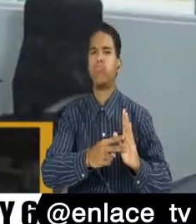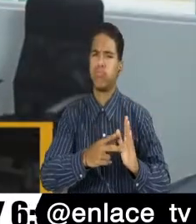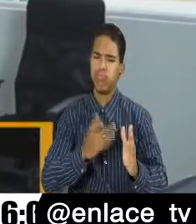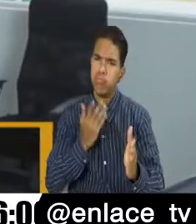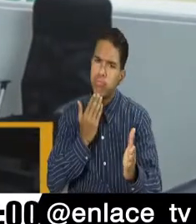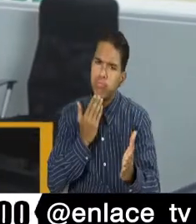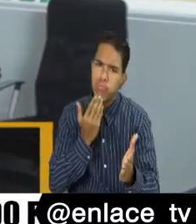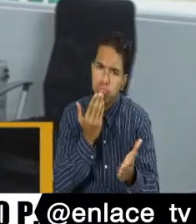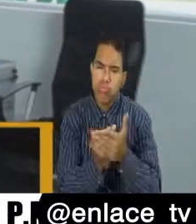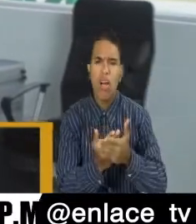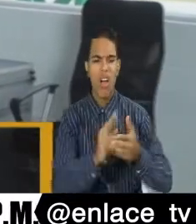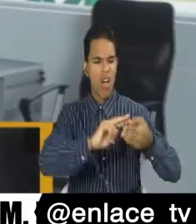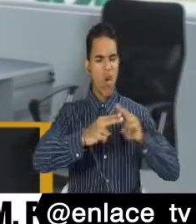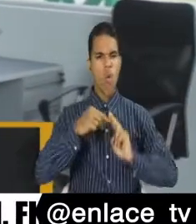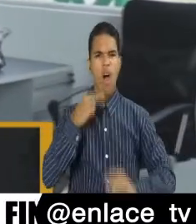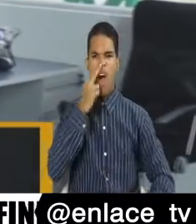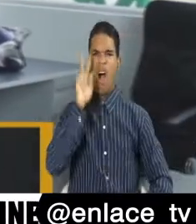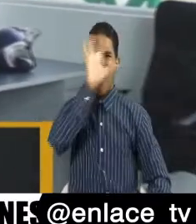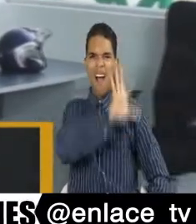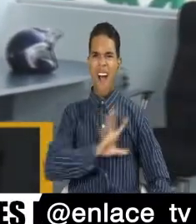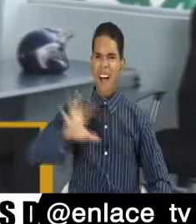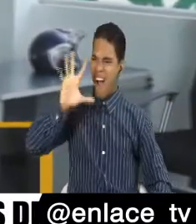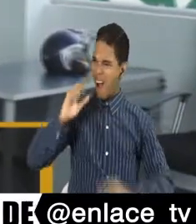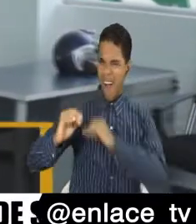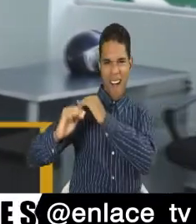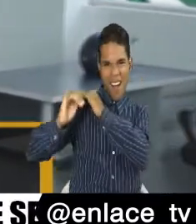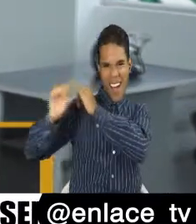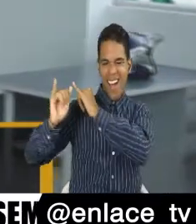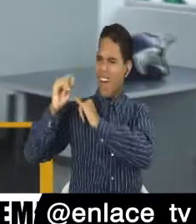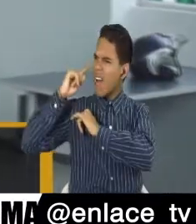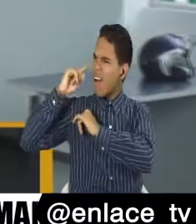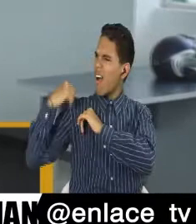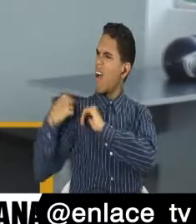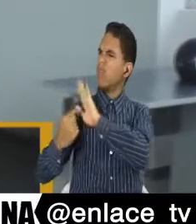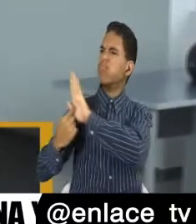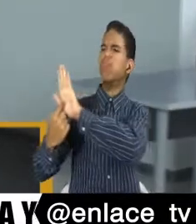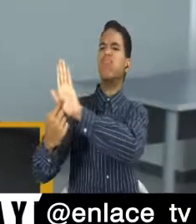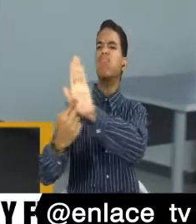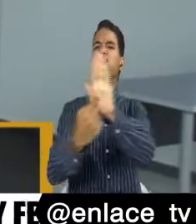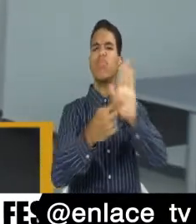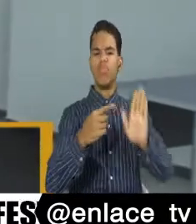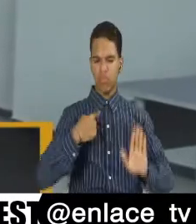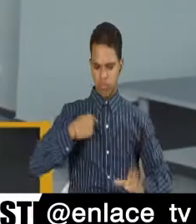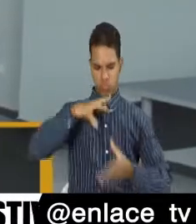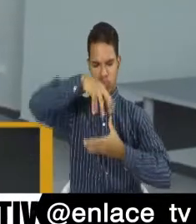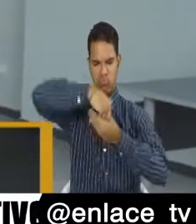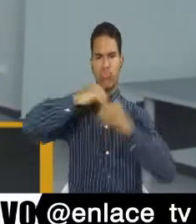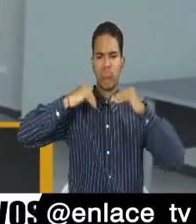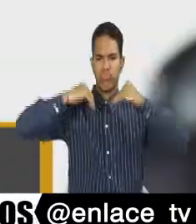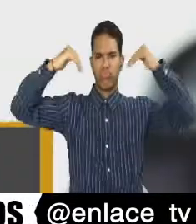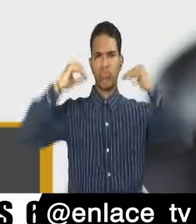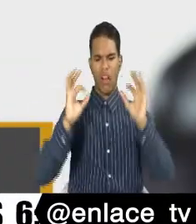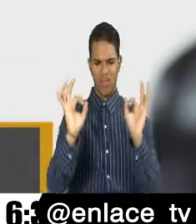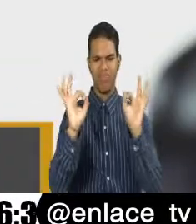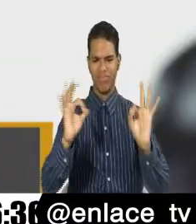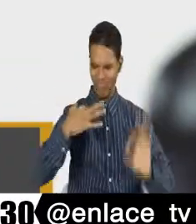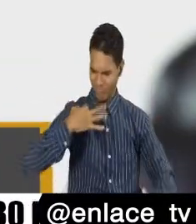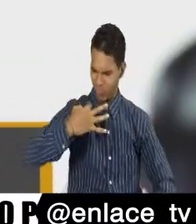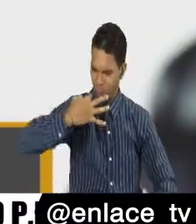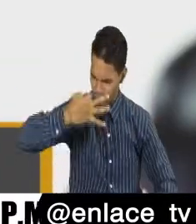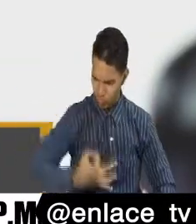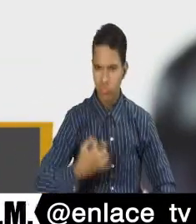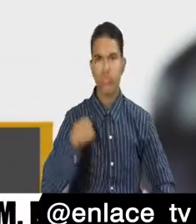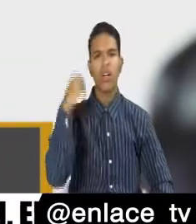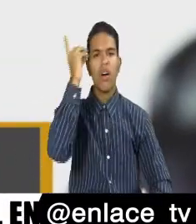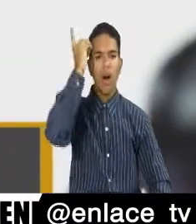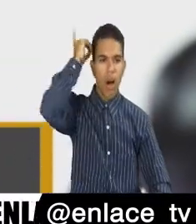nacional a nuestros compañeros ediles, deben de tener los ediles una sede digna, y hoy lo está cumpliendo, está haciendo entrega,